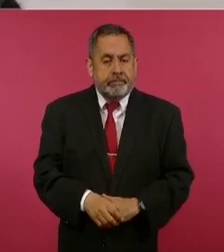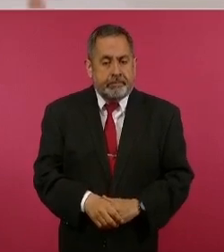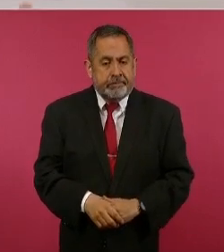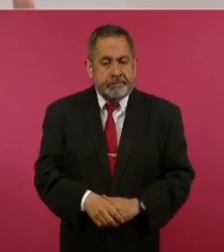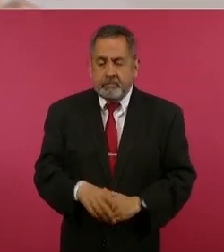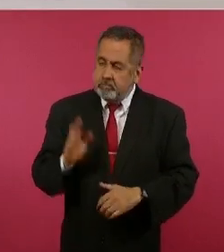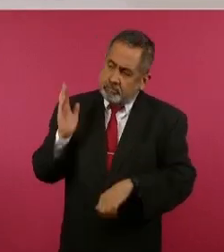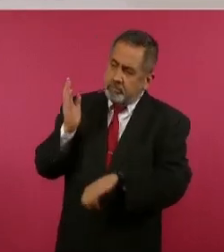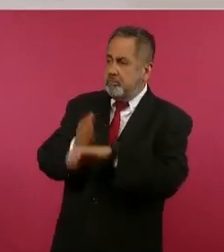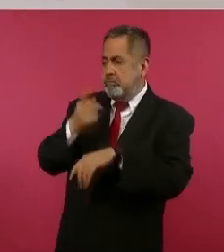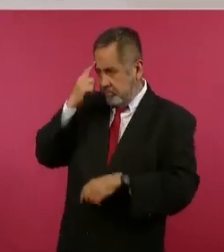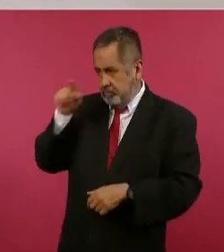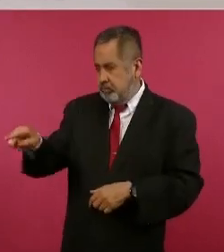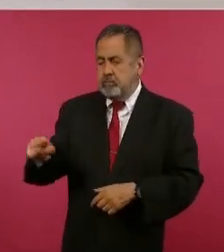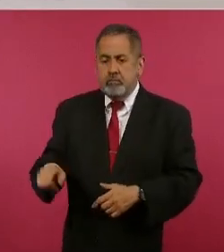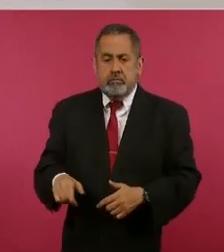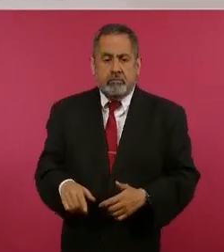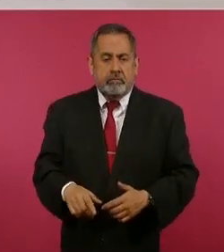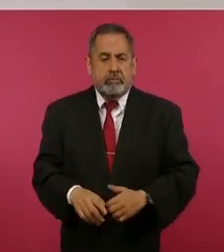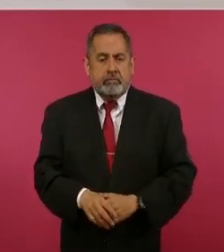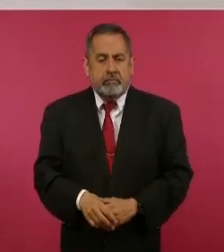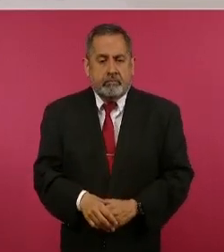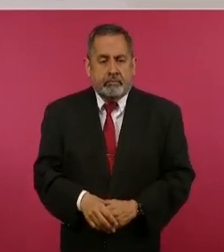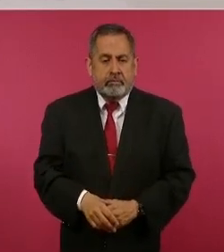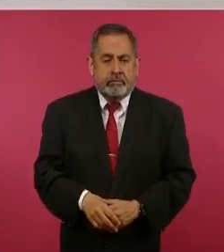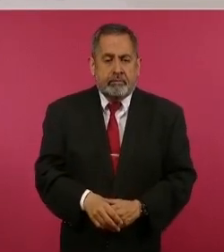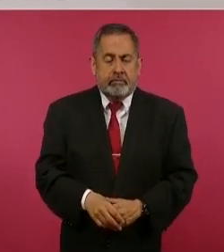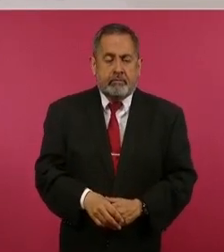o les sancionamos.